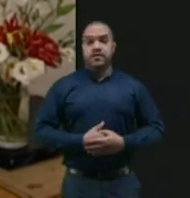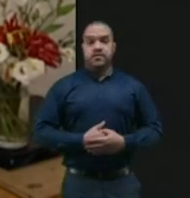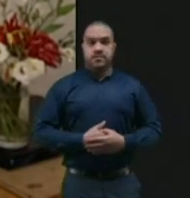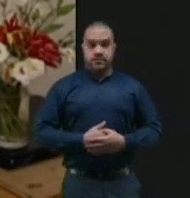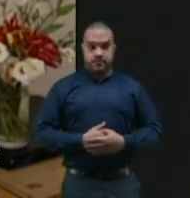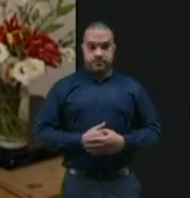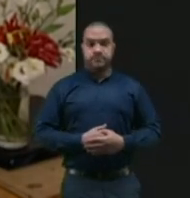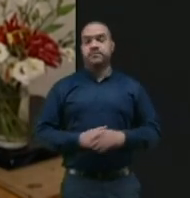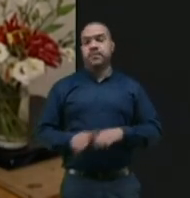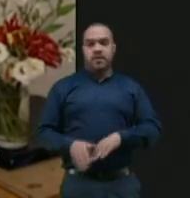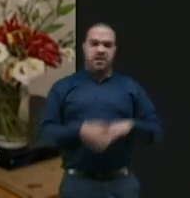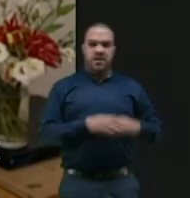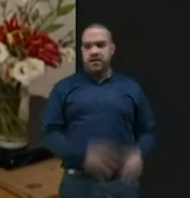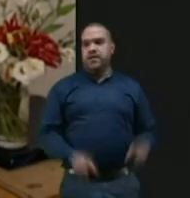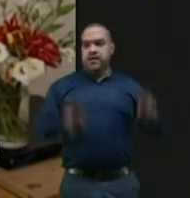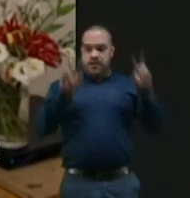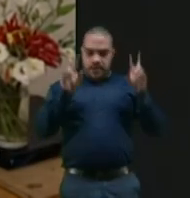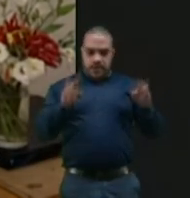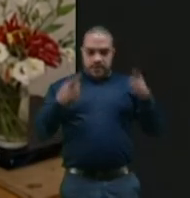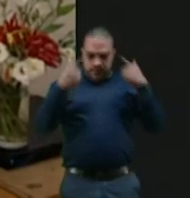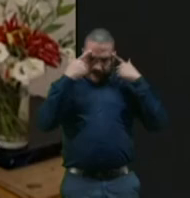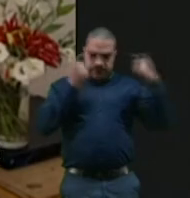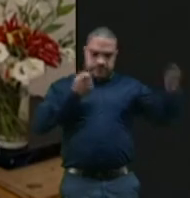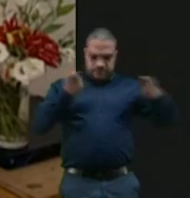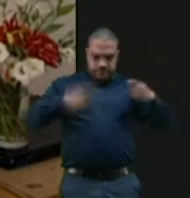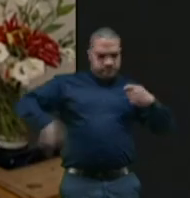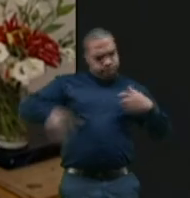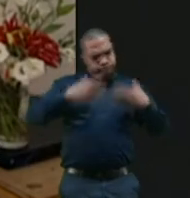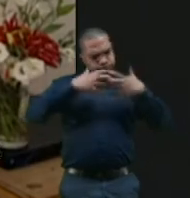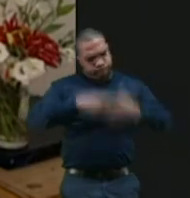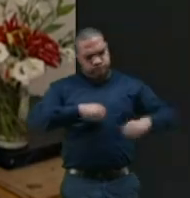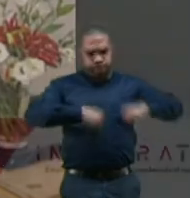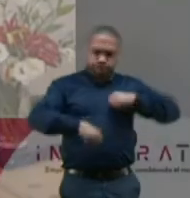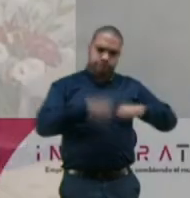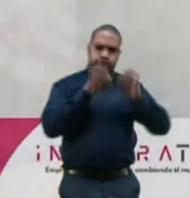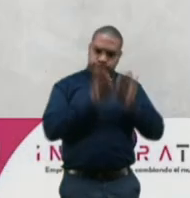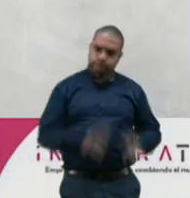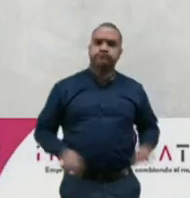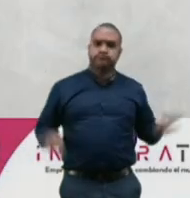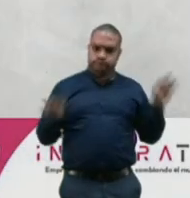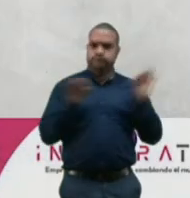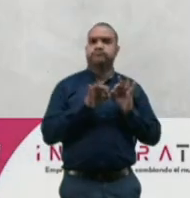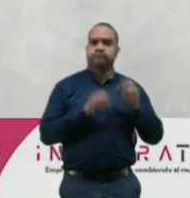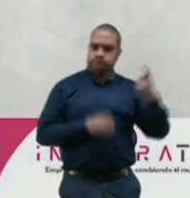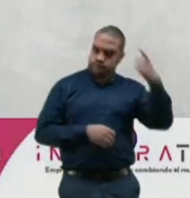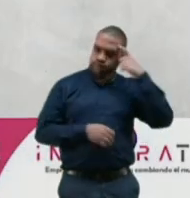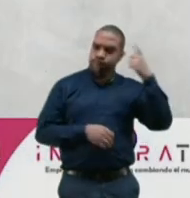a hablar un poco sobre la estrategia de los emprendimientos y es importante entenderlo.